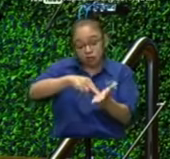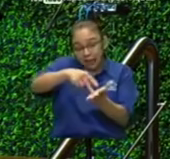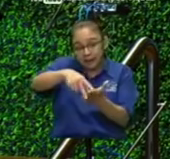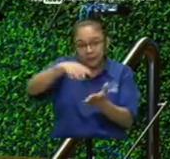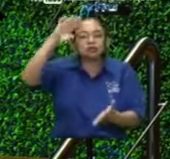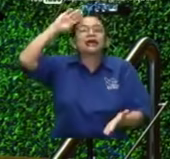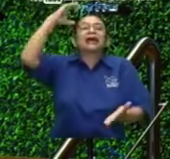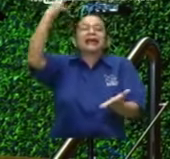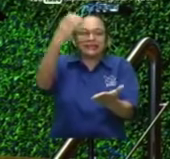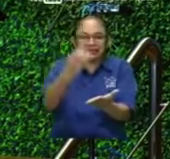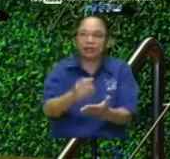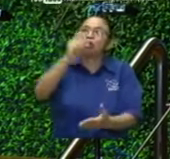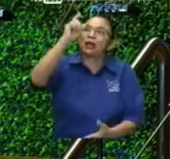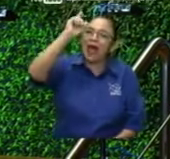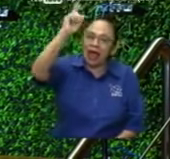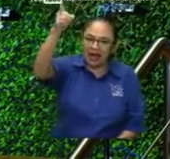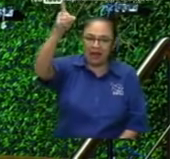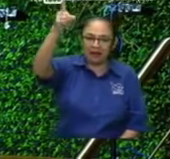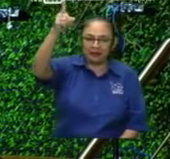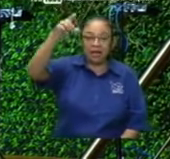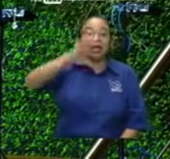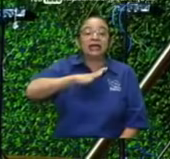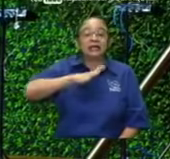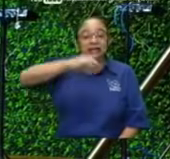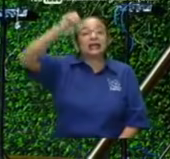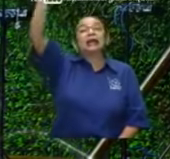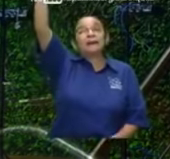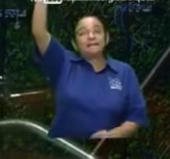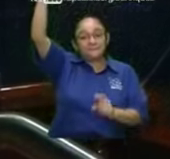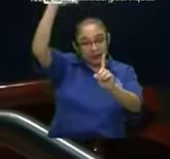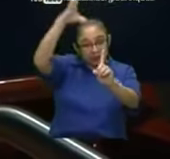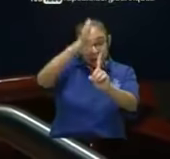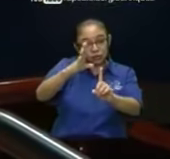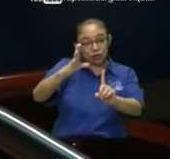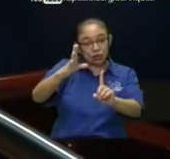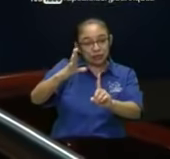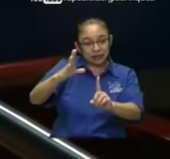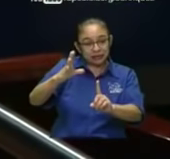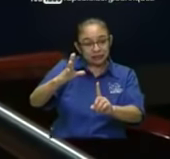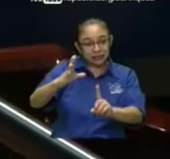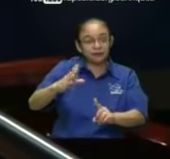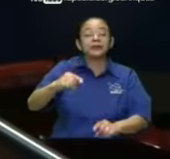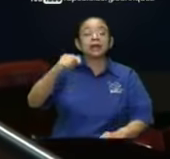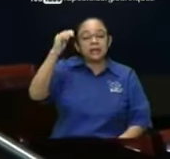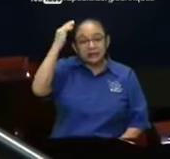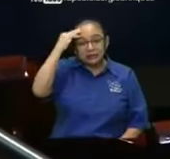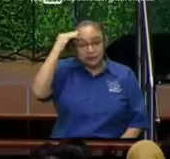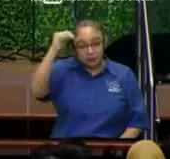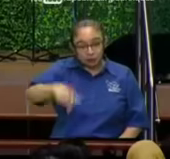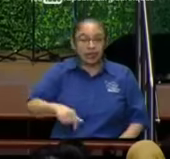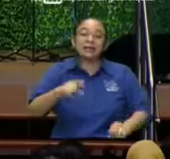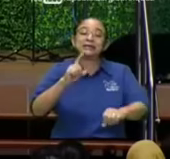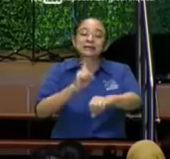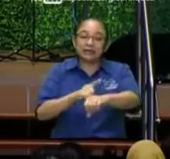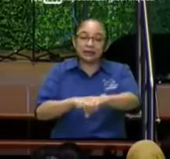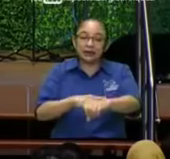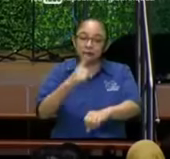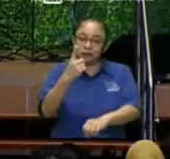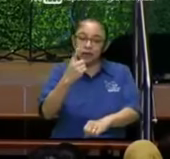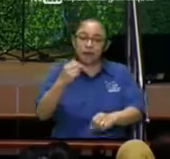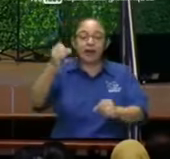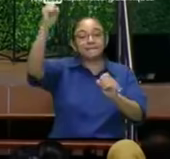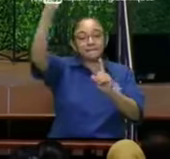tiempo y poder obtener bendiciones maravillosas. Nosotros sabemos que en este tiempo el renuevo es una